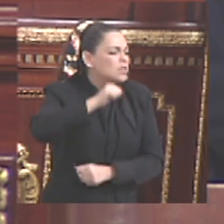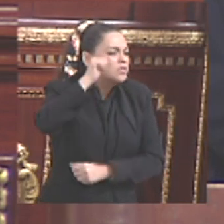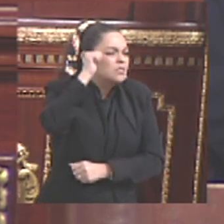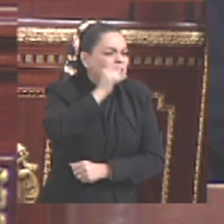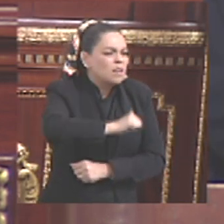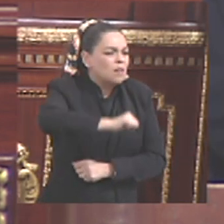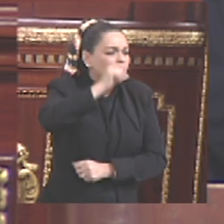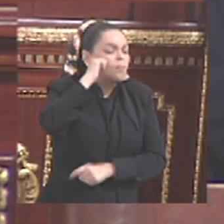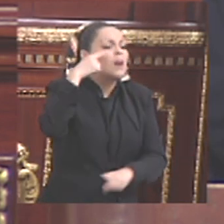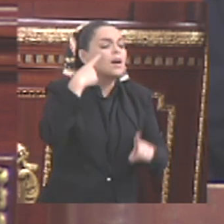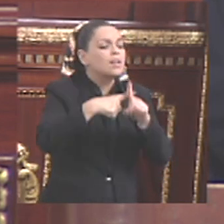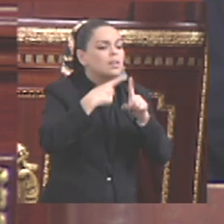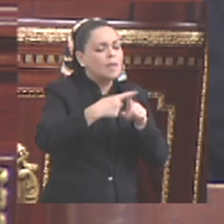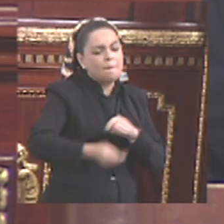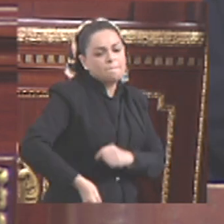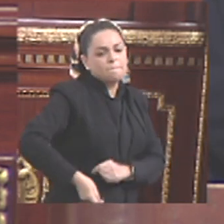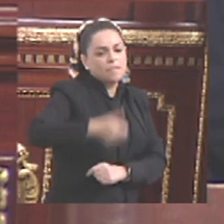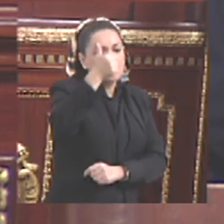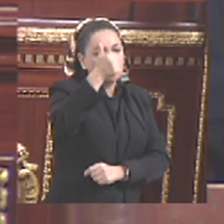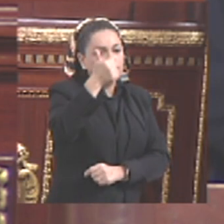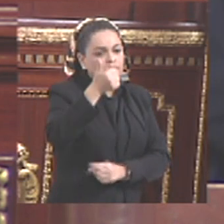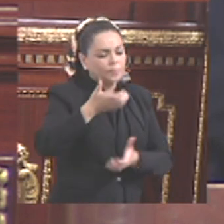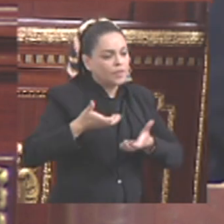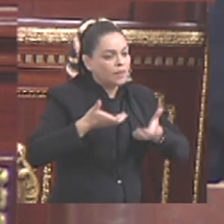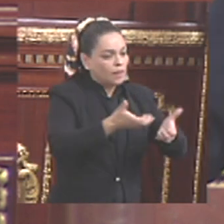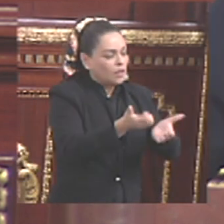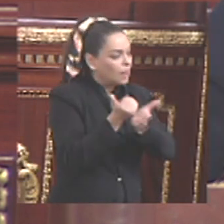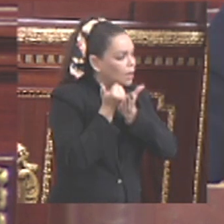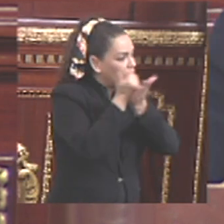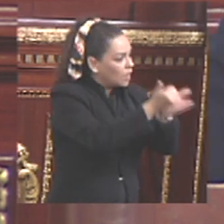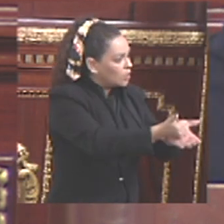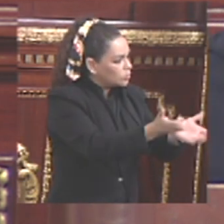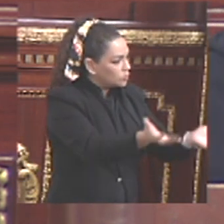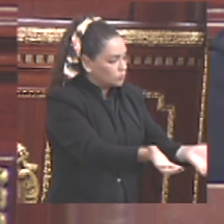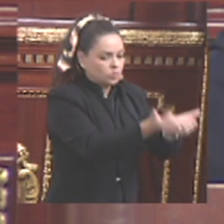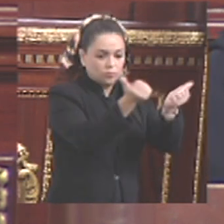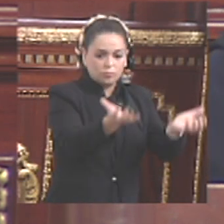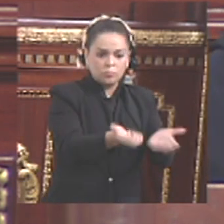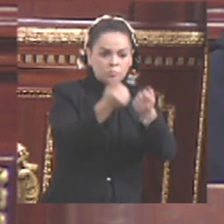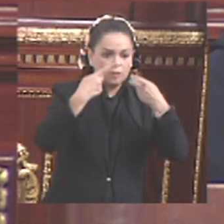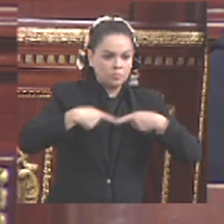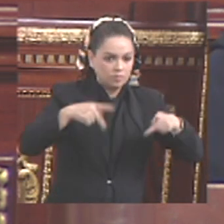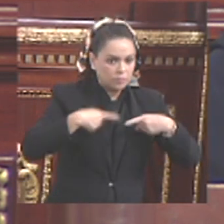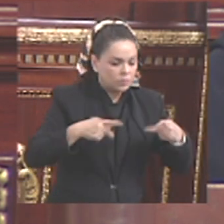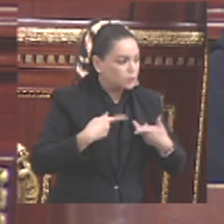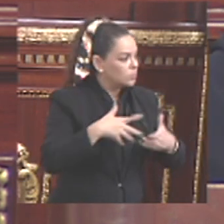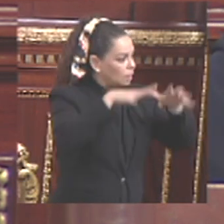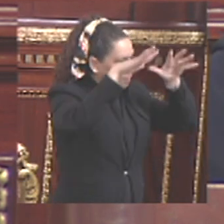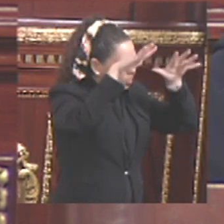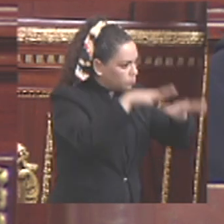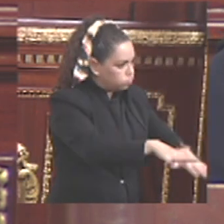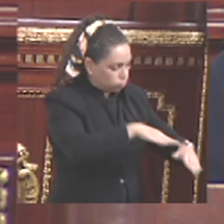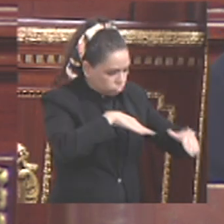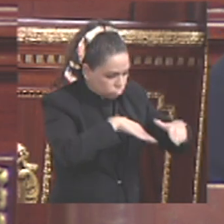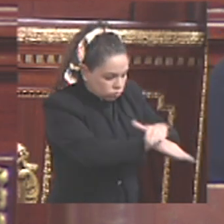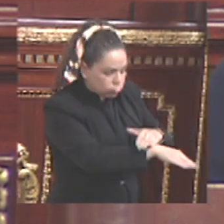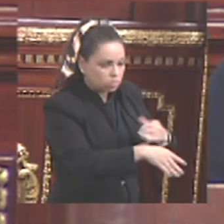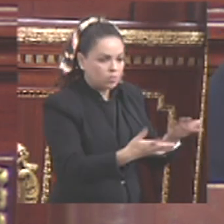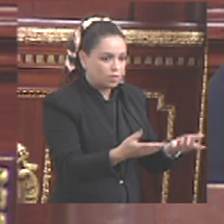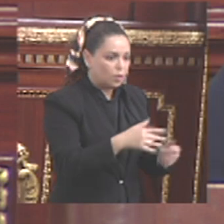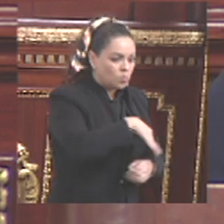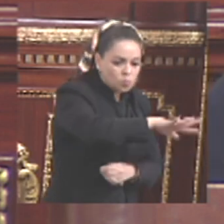y salió a sacar a los afectados de los escombros. Y también ahí